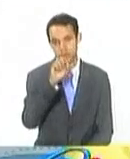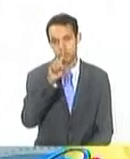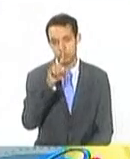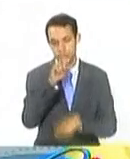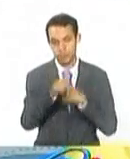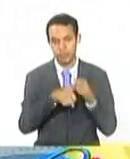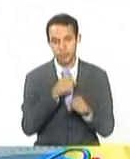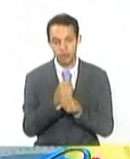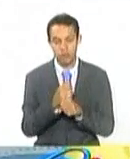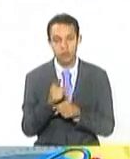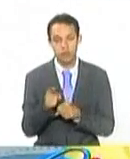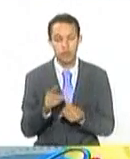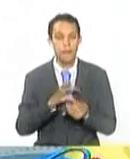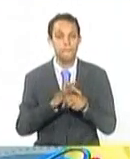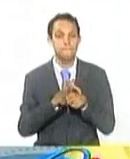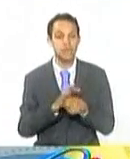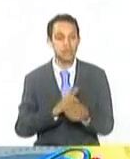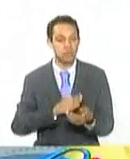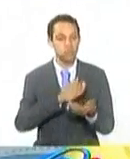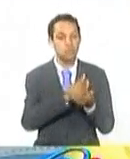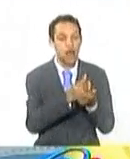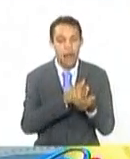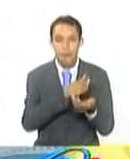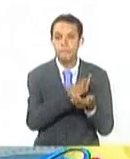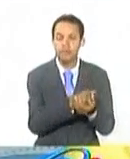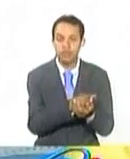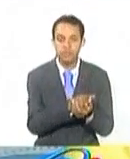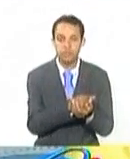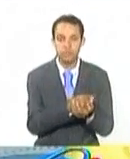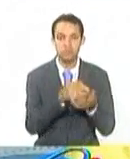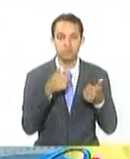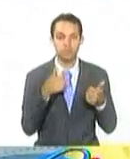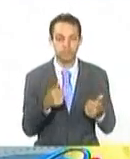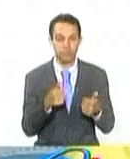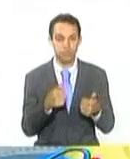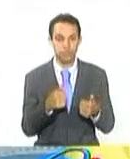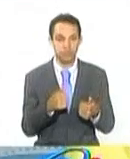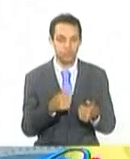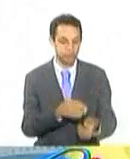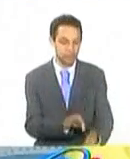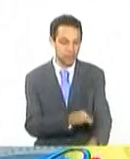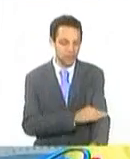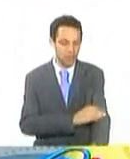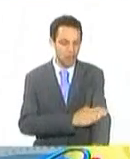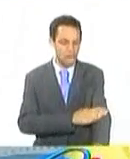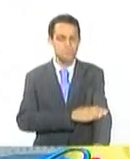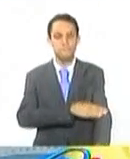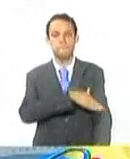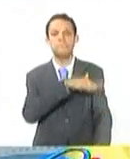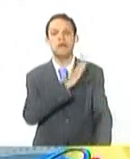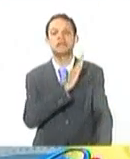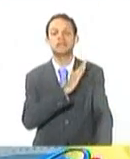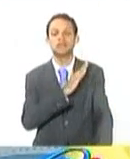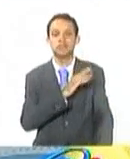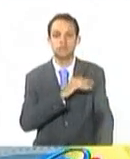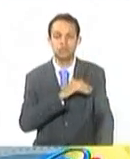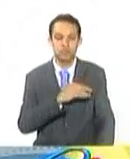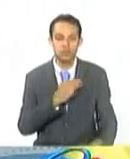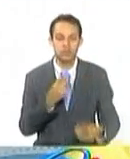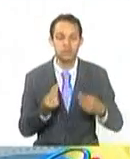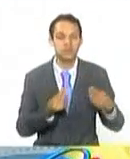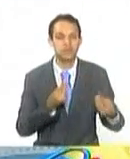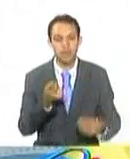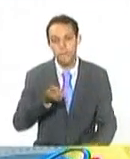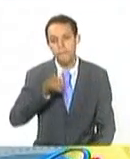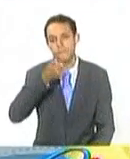yo no tengo nada todos los exámenes s muy bien pero tengo los triglicerios altos y el colesterol a mí me mandan esas